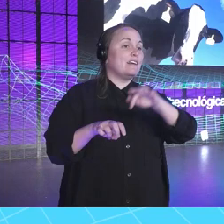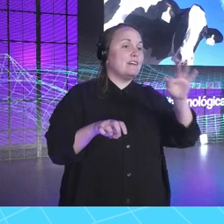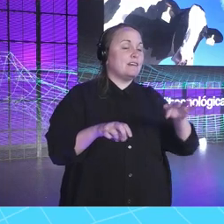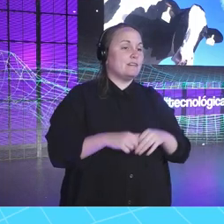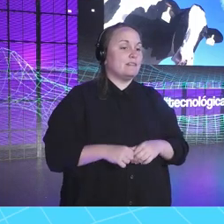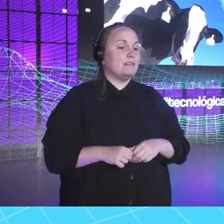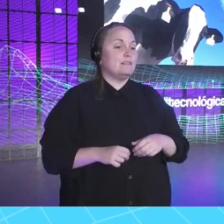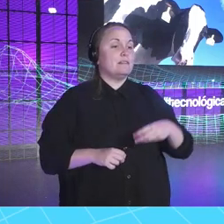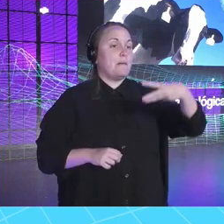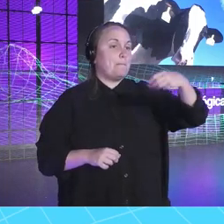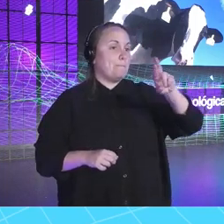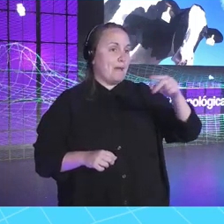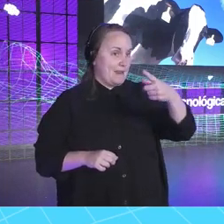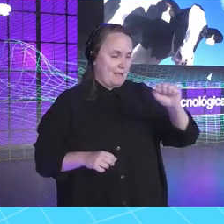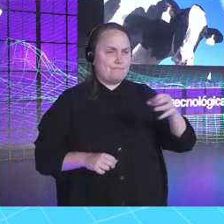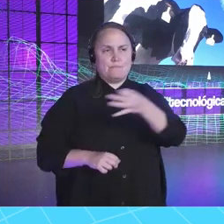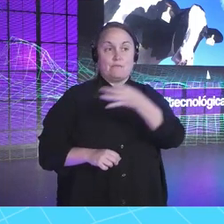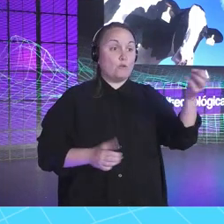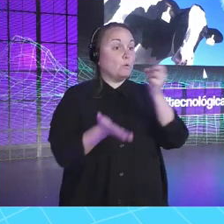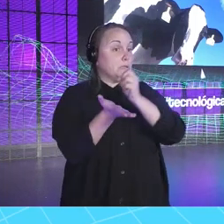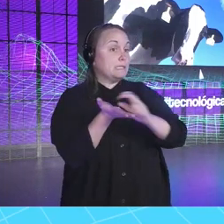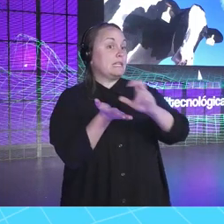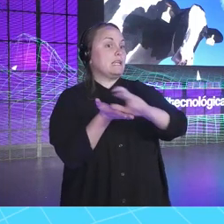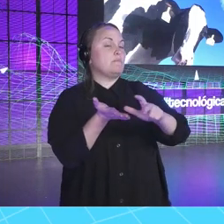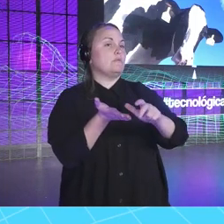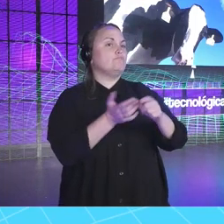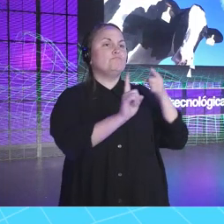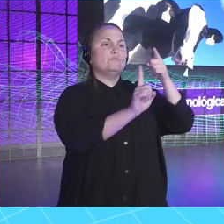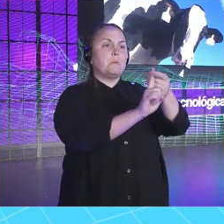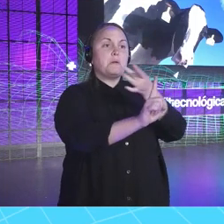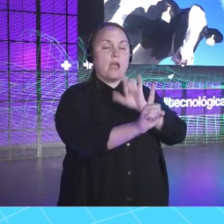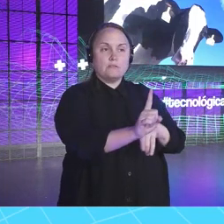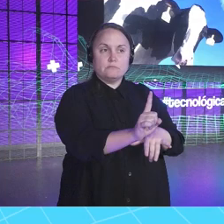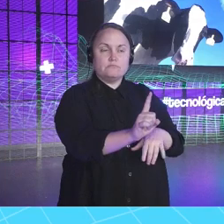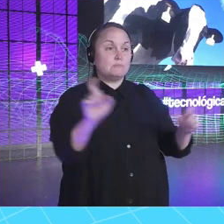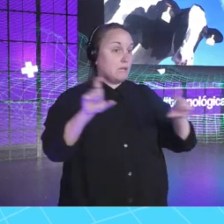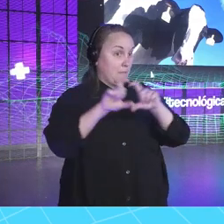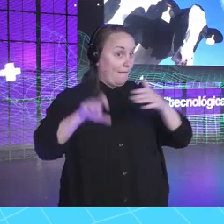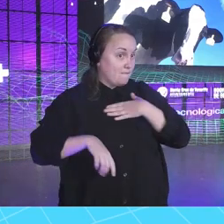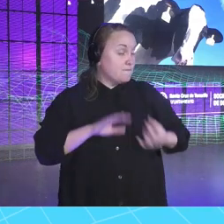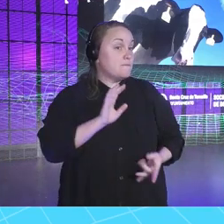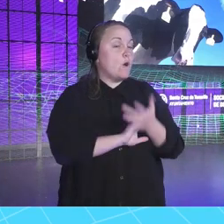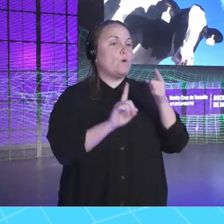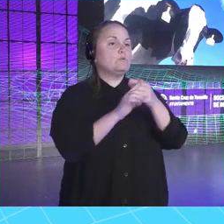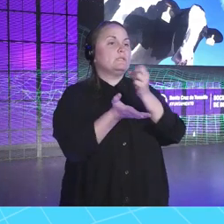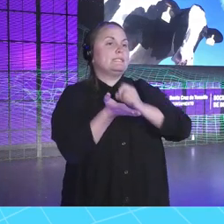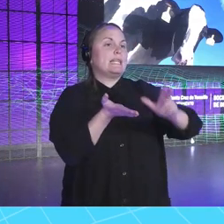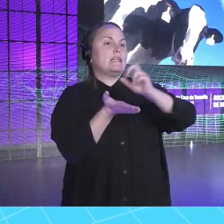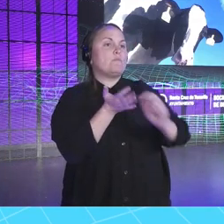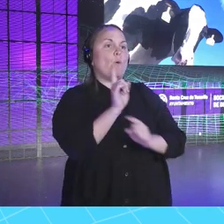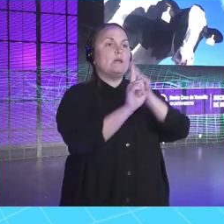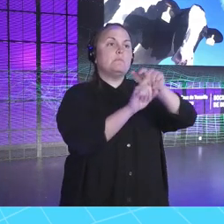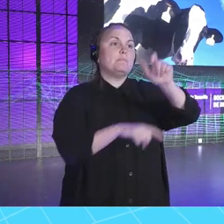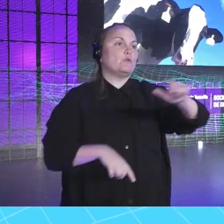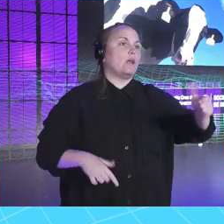Marga vale perfecto Marga pues tenemos un tema de senderismo Vale Nos falta un público puede ser vamos a hacer una empresa que se dedique a hacer senderismo para